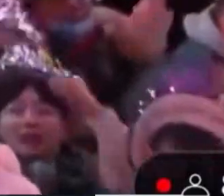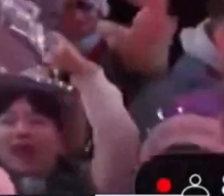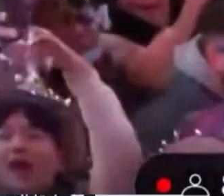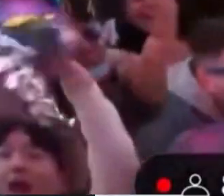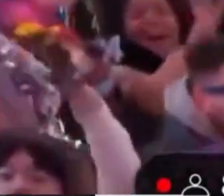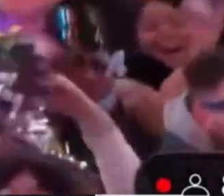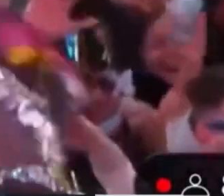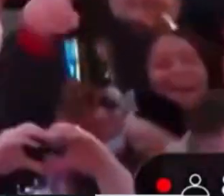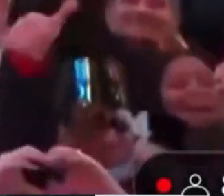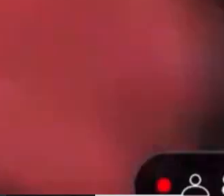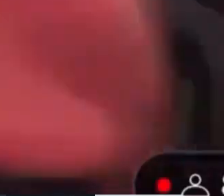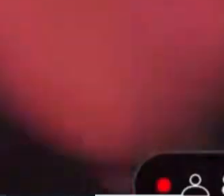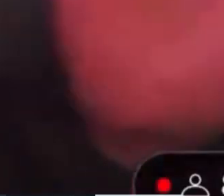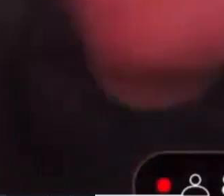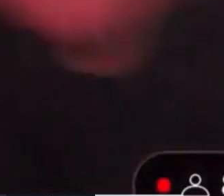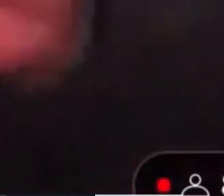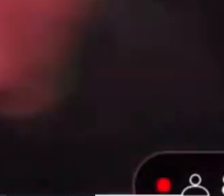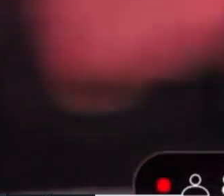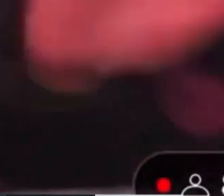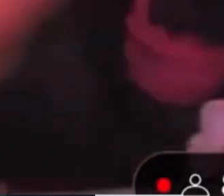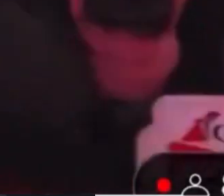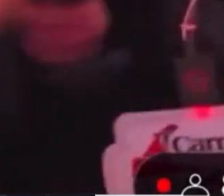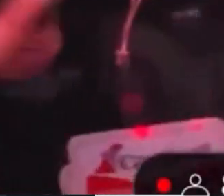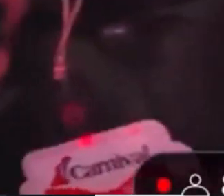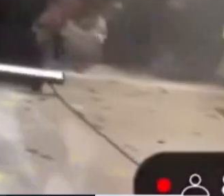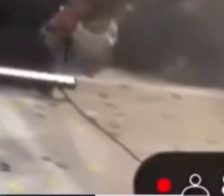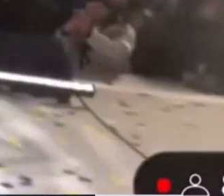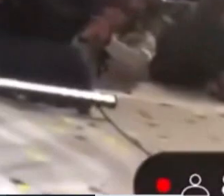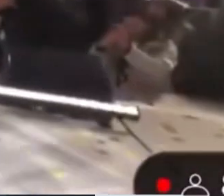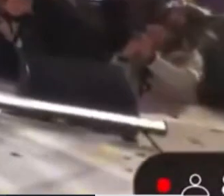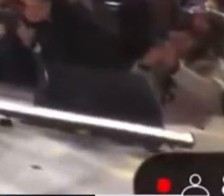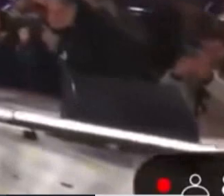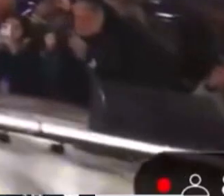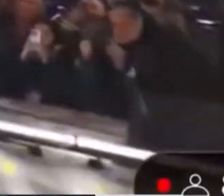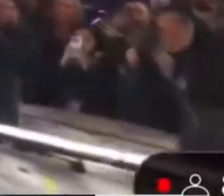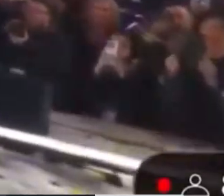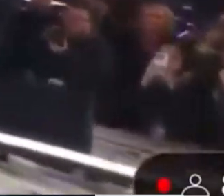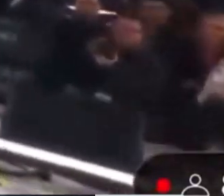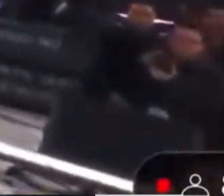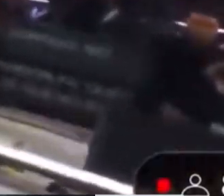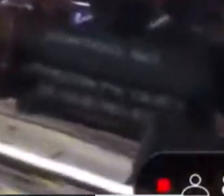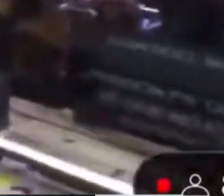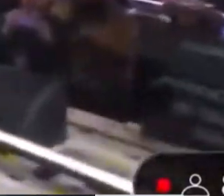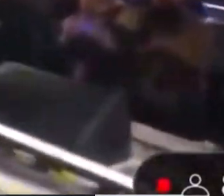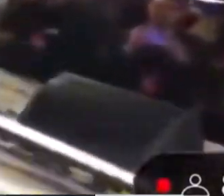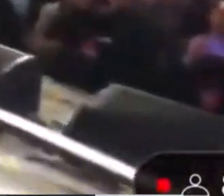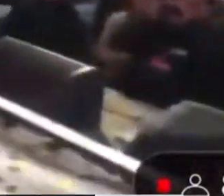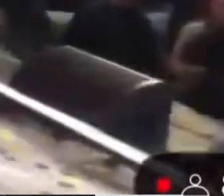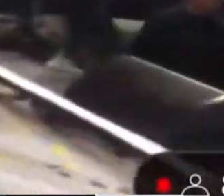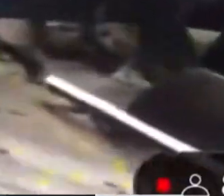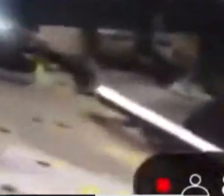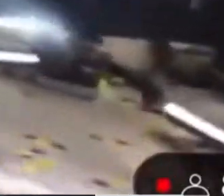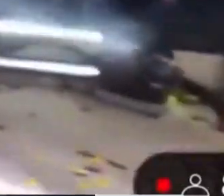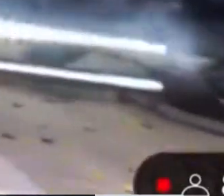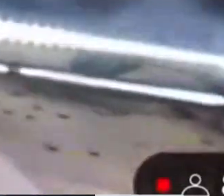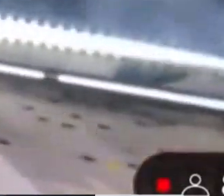Pensé que éramos dos, pero me ha mentido. Éramos tres contigo. Oh, perdón,